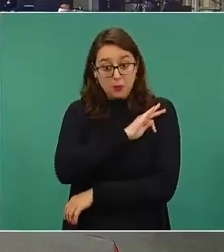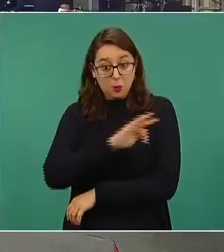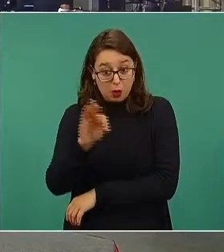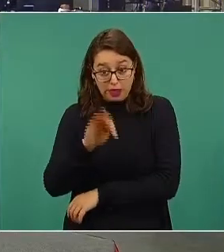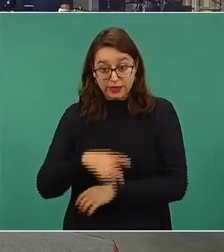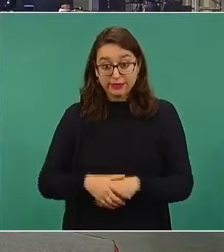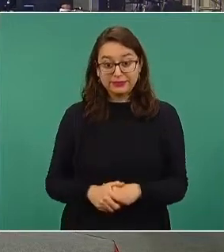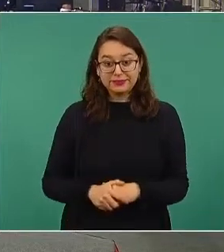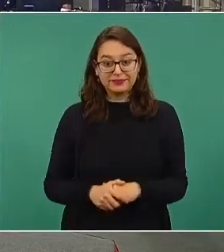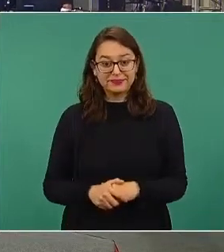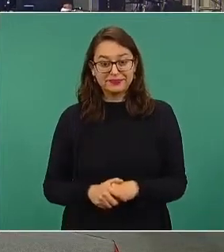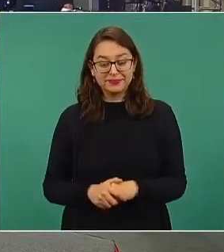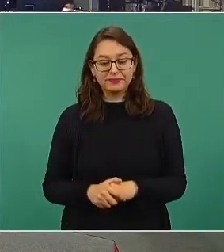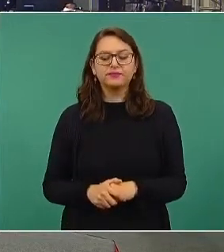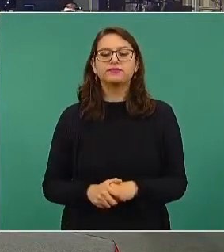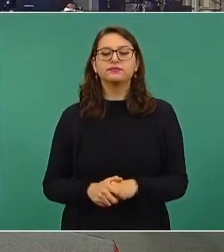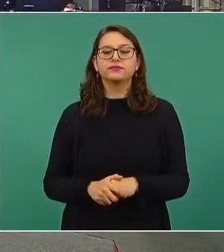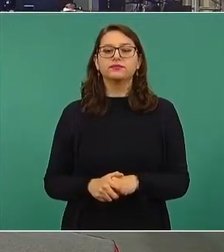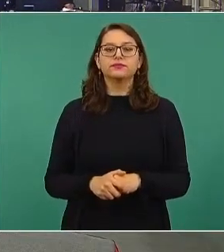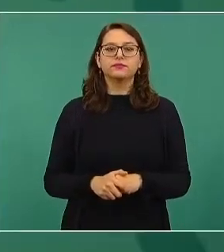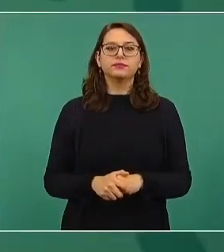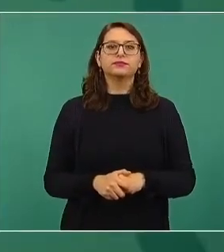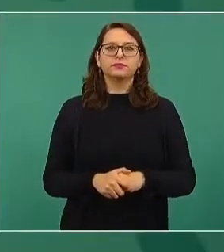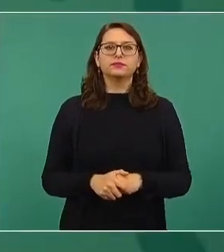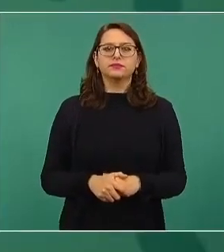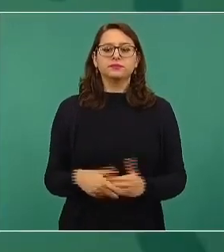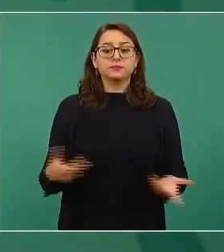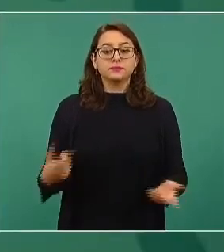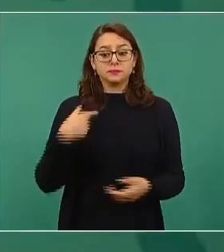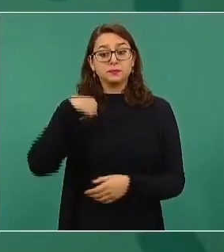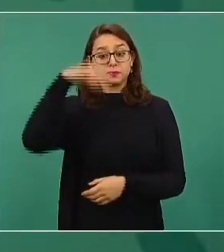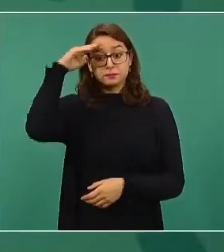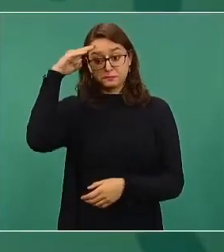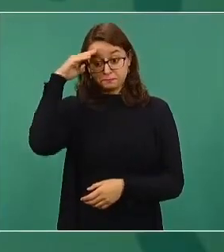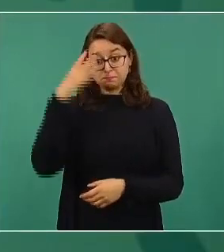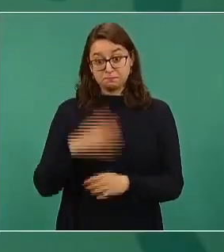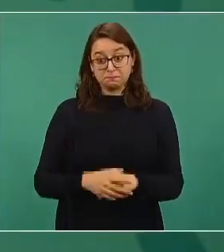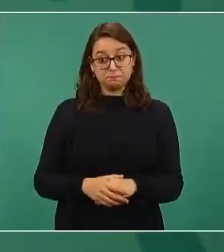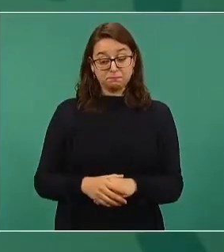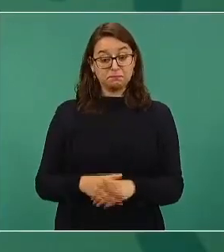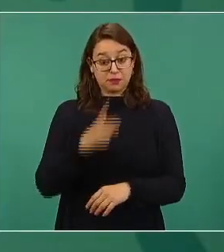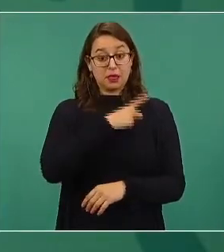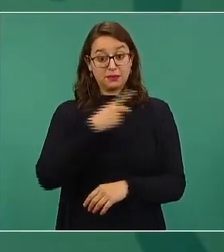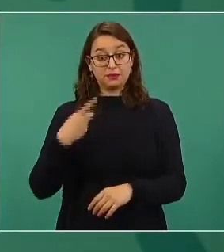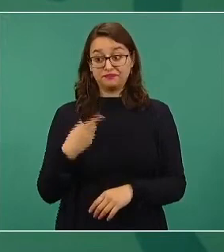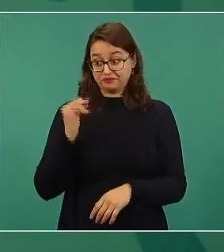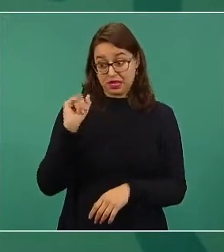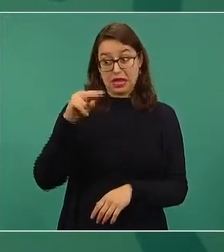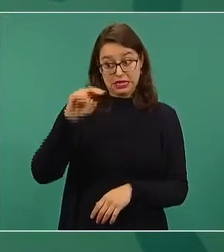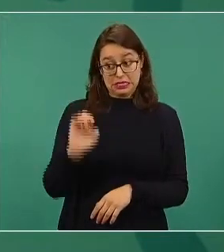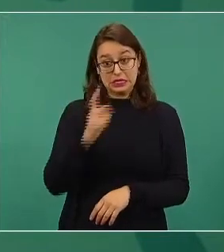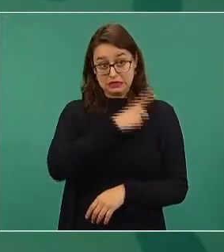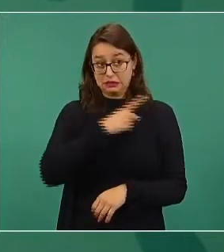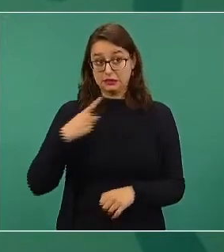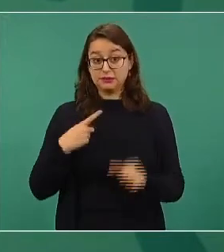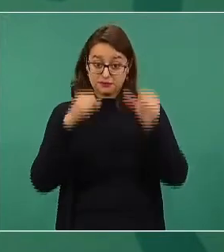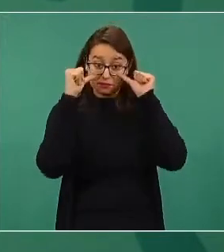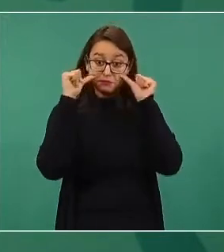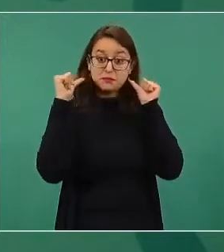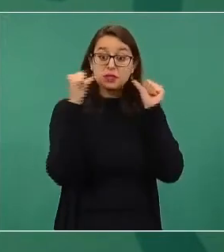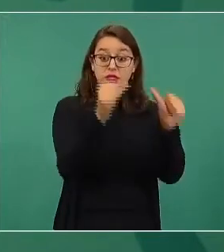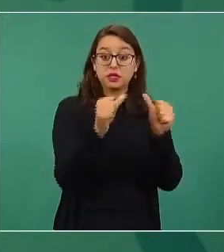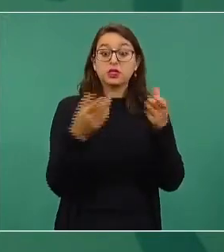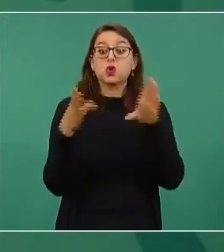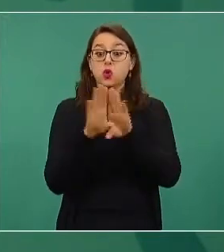pienso que sí los tendría que contemplar el INE, ¿sí? Y